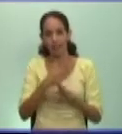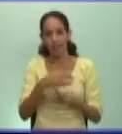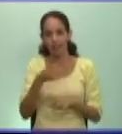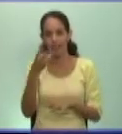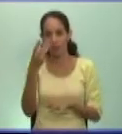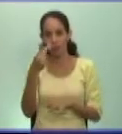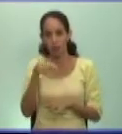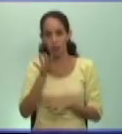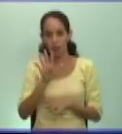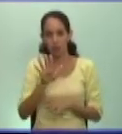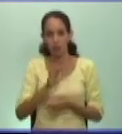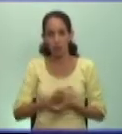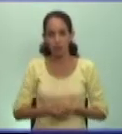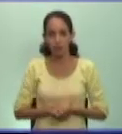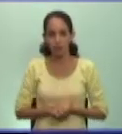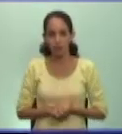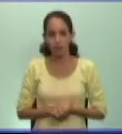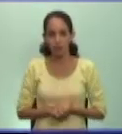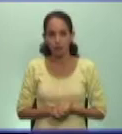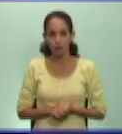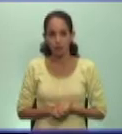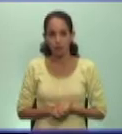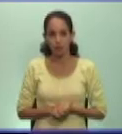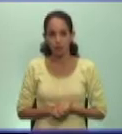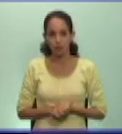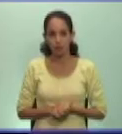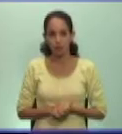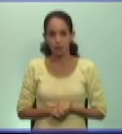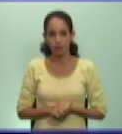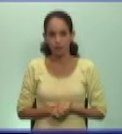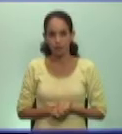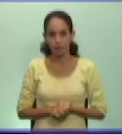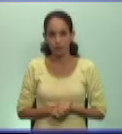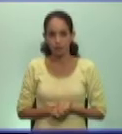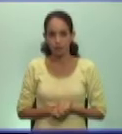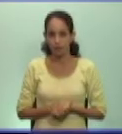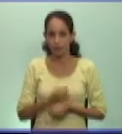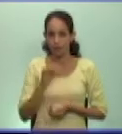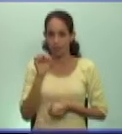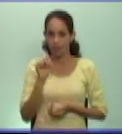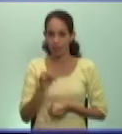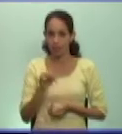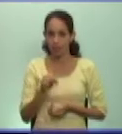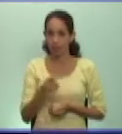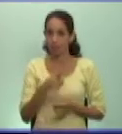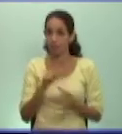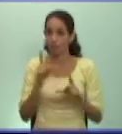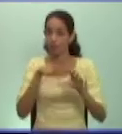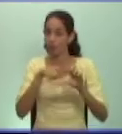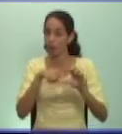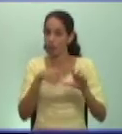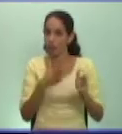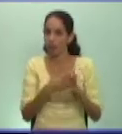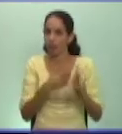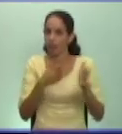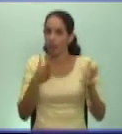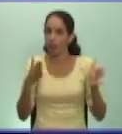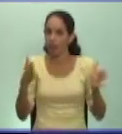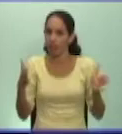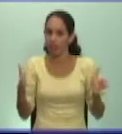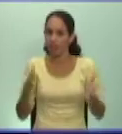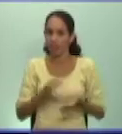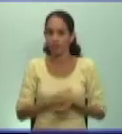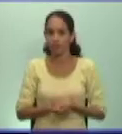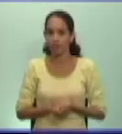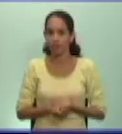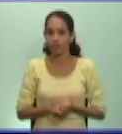XX y los primeros años del siglo XXI. Como ven, es un periodo muy amplio. Teniendo en cuenta todas esas particularidades, la clase de hoy, ¿a